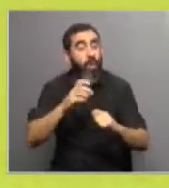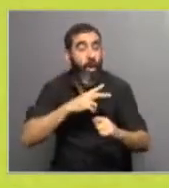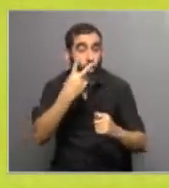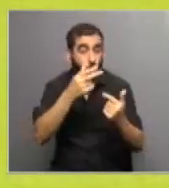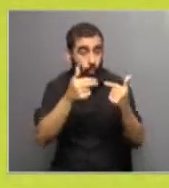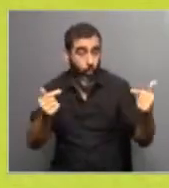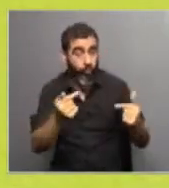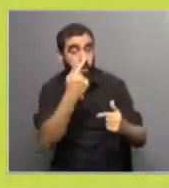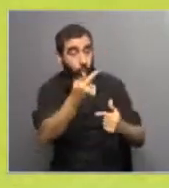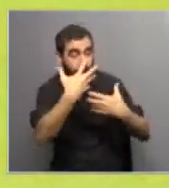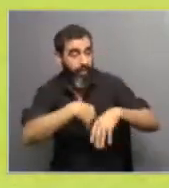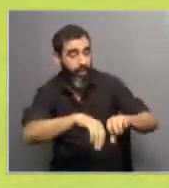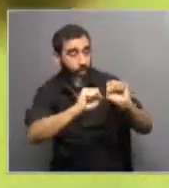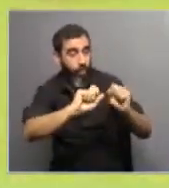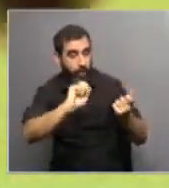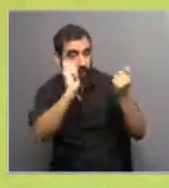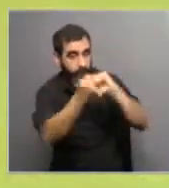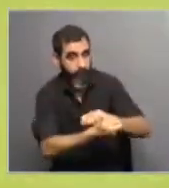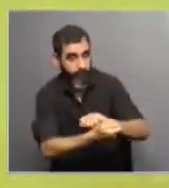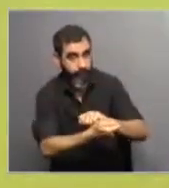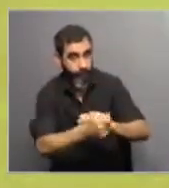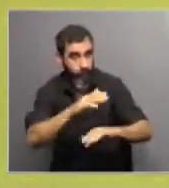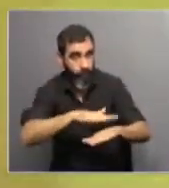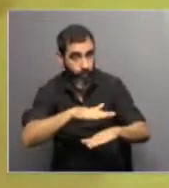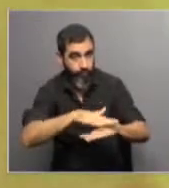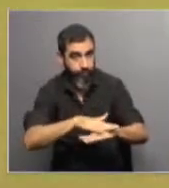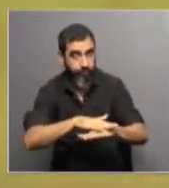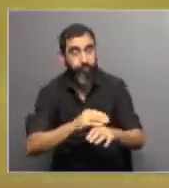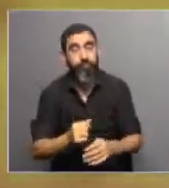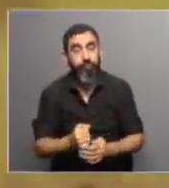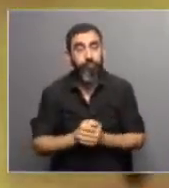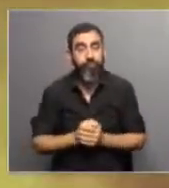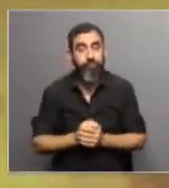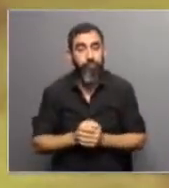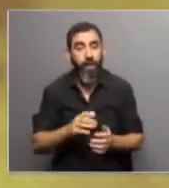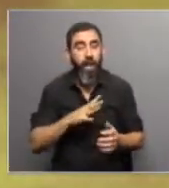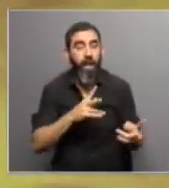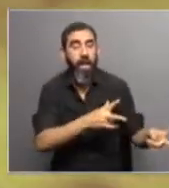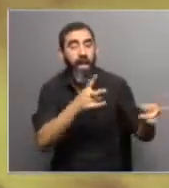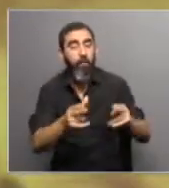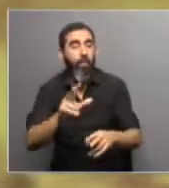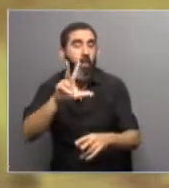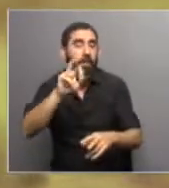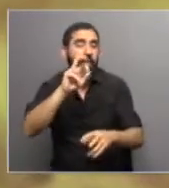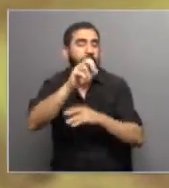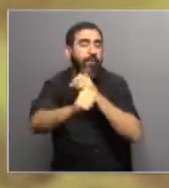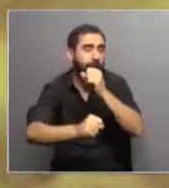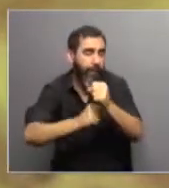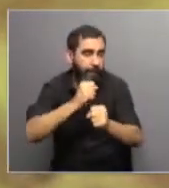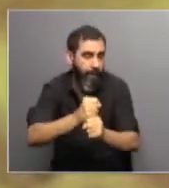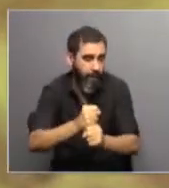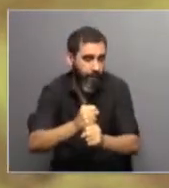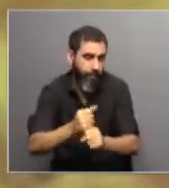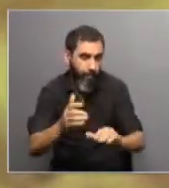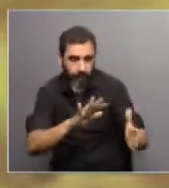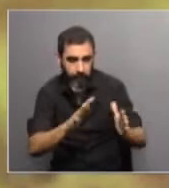partes. Una es la detección del cambio, ¿sí? que uno mira periodos de por lo menos 30 años para detectar un cambio a largo